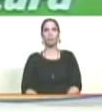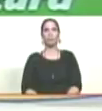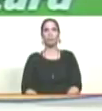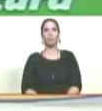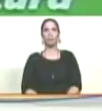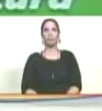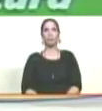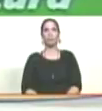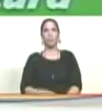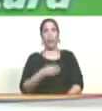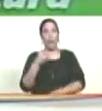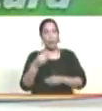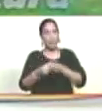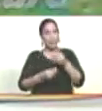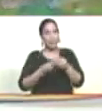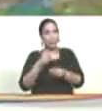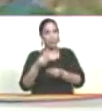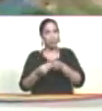Está por hacer, camarada.